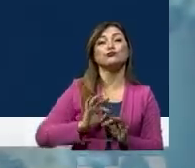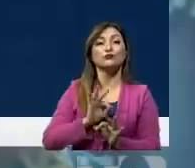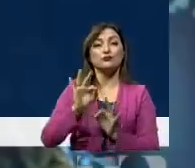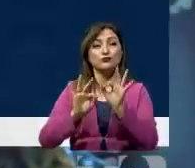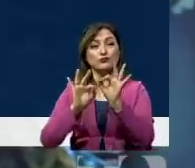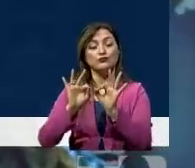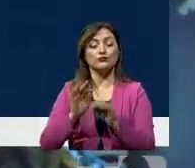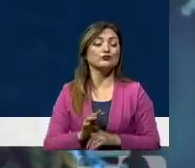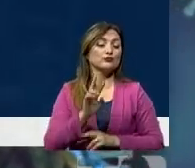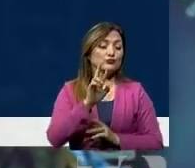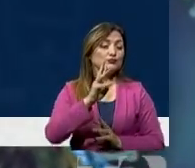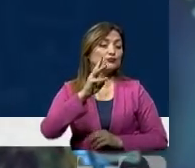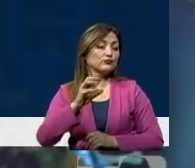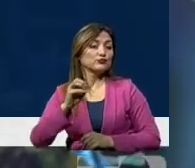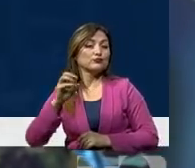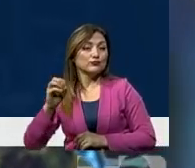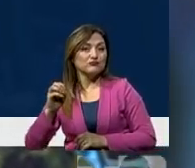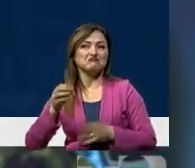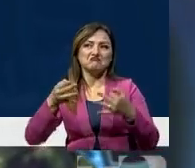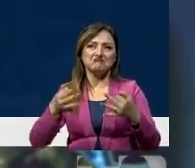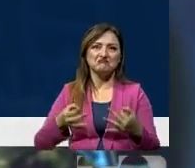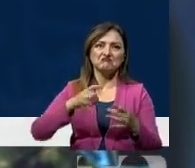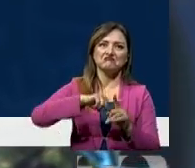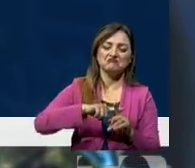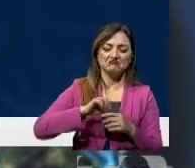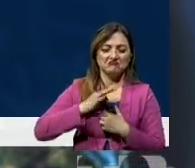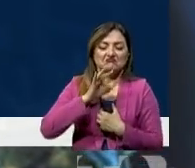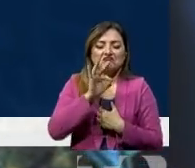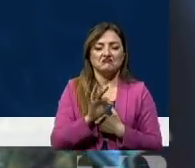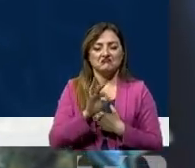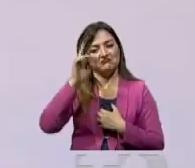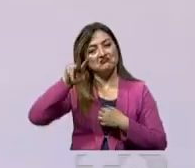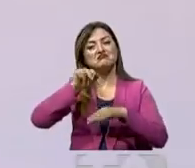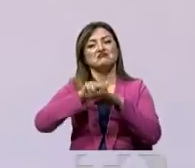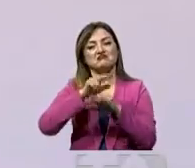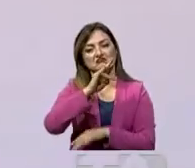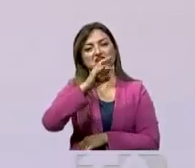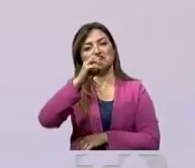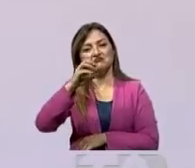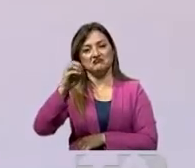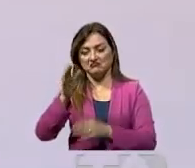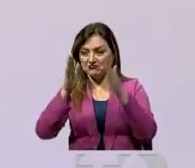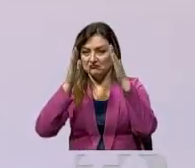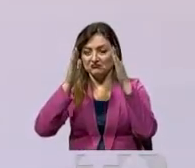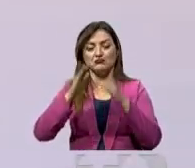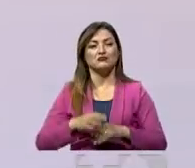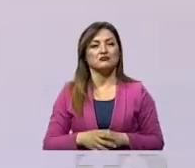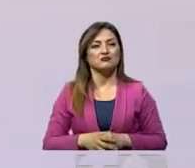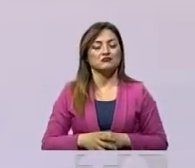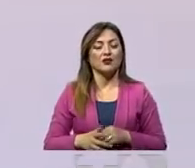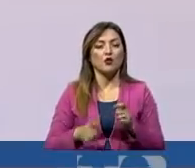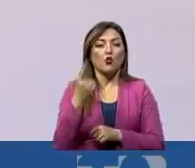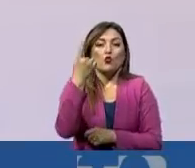y apenas 2.600 casos confirmados y 700 atenciones a nivel nacional. Hemos tenido reportado una sola